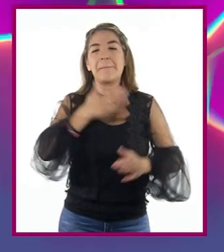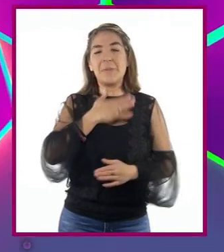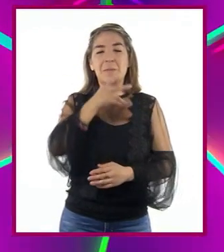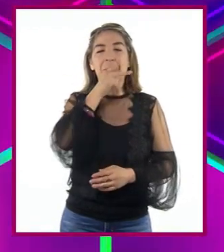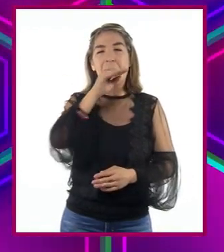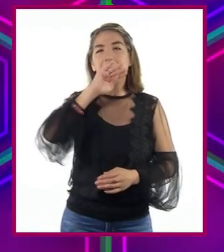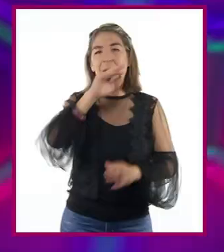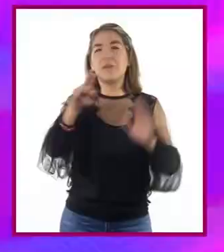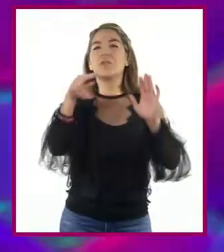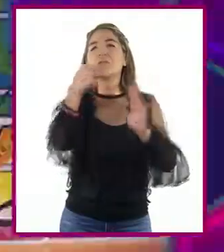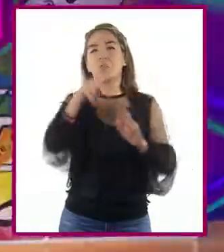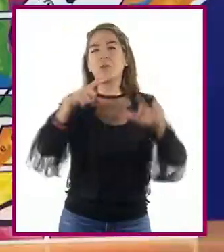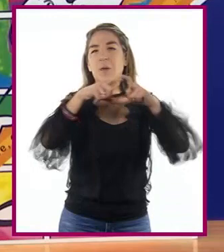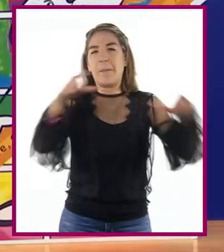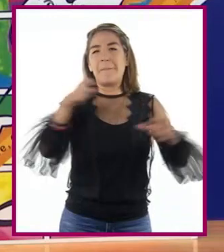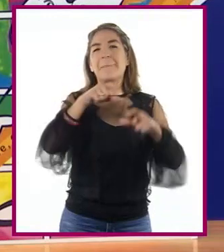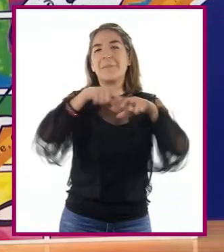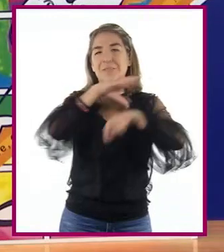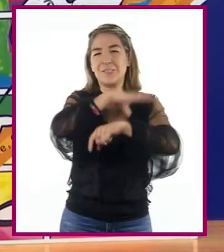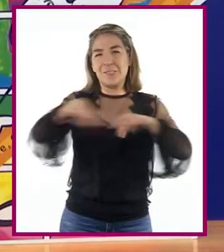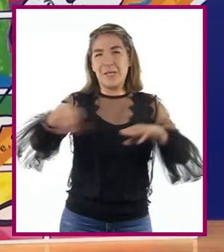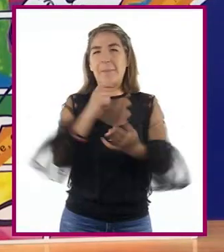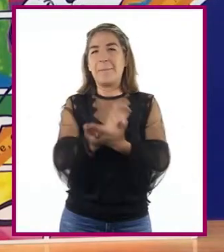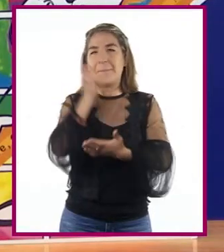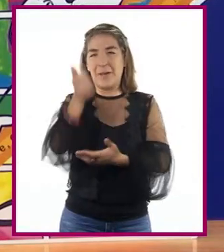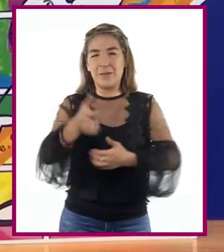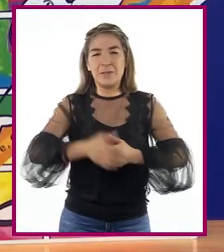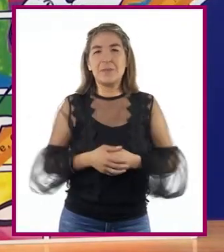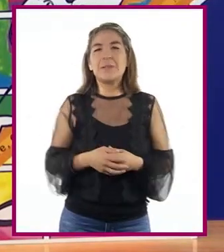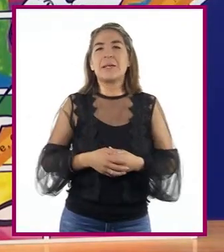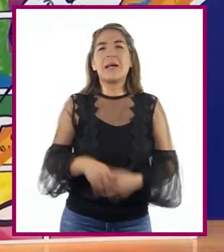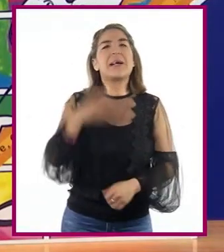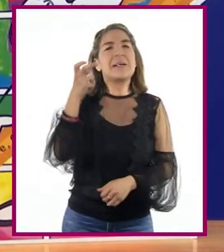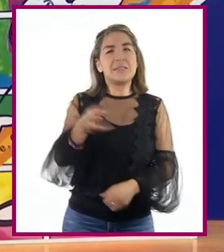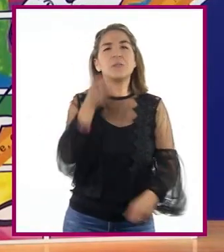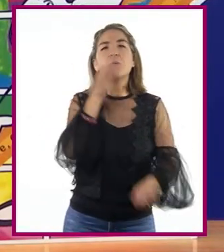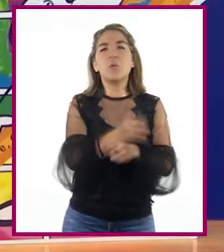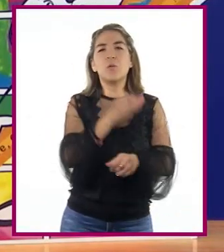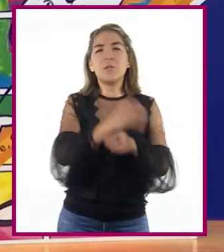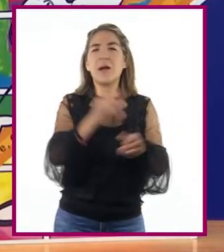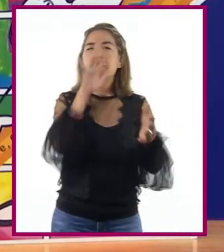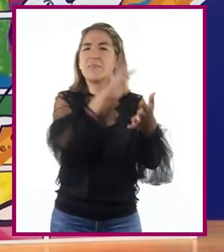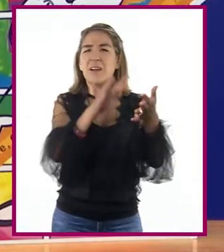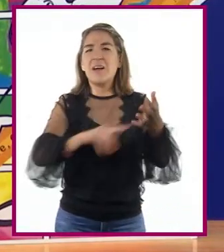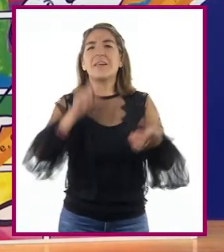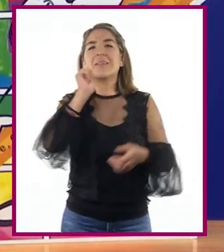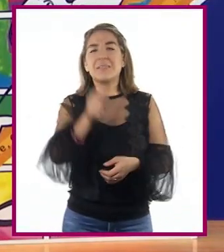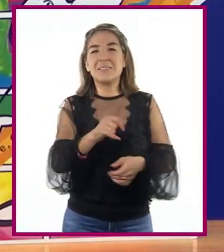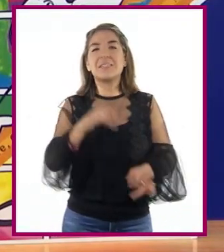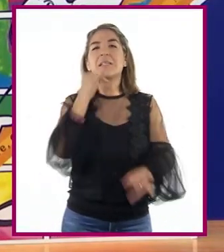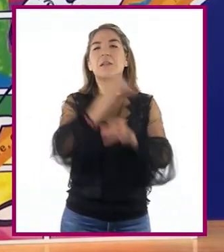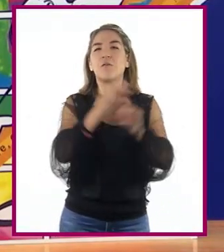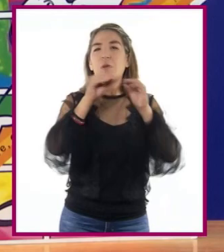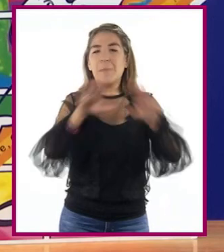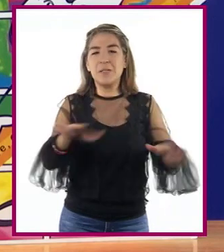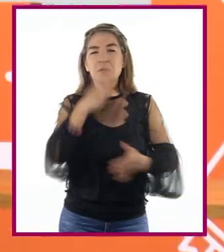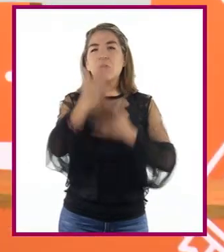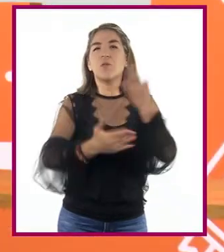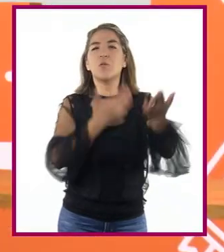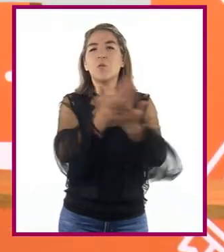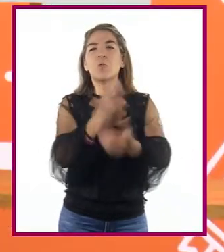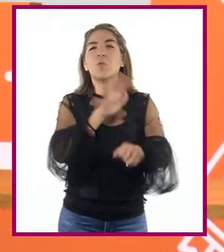padres. Como se habrán dado cuenta, en estas líneas se expresan los argumentos, es